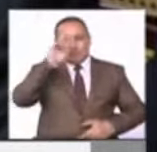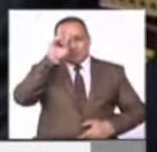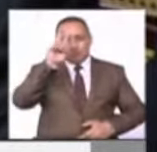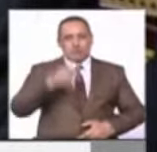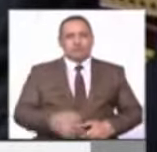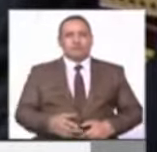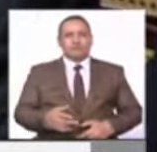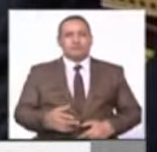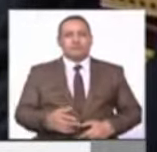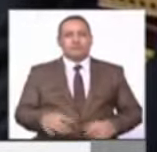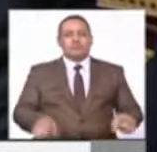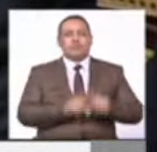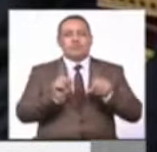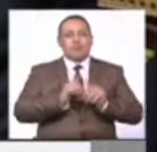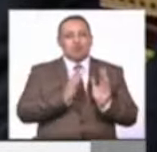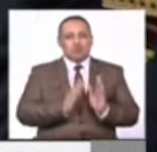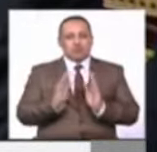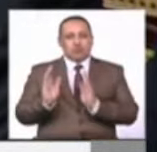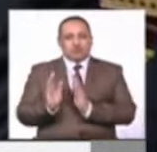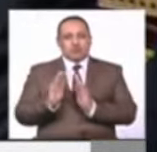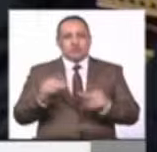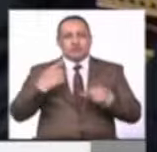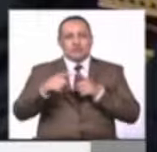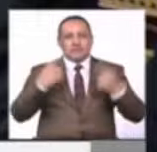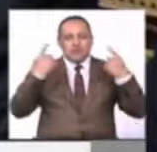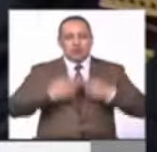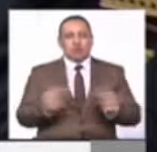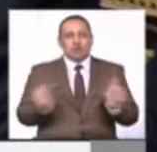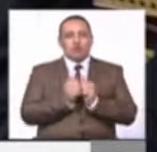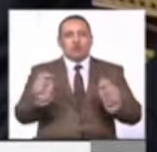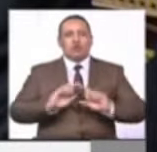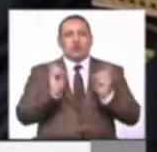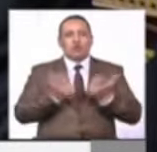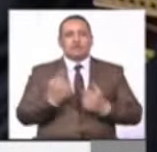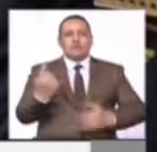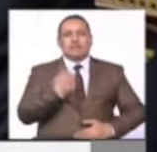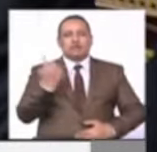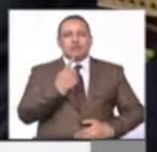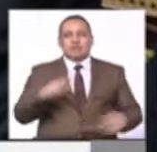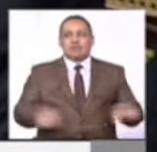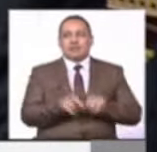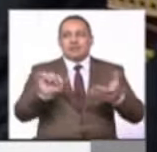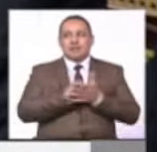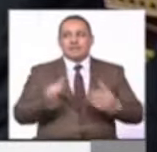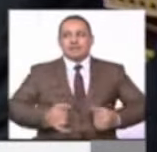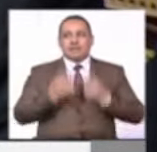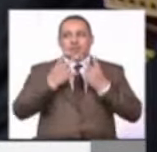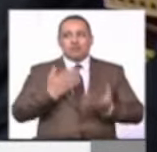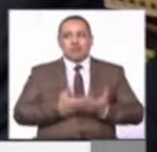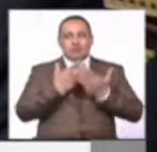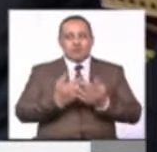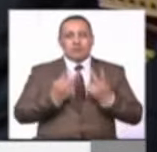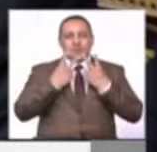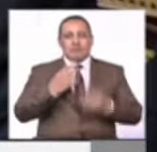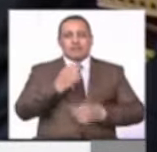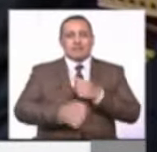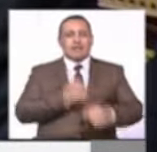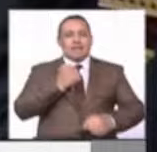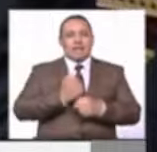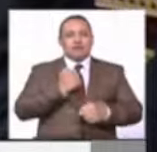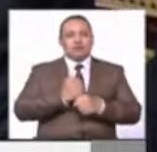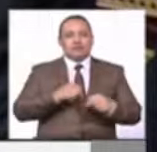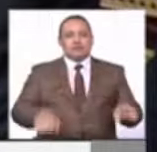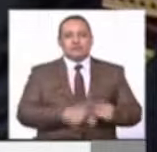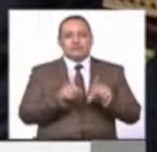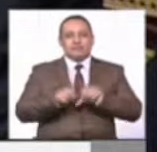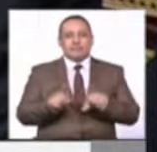peruanos hay un proceso de asedio en contra de la junta nacional que se ha hecho sumamente evidente en el año 2023